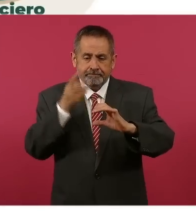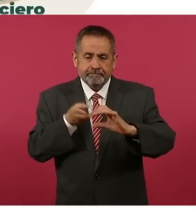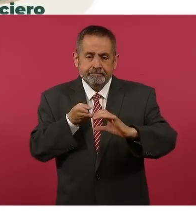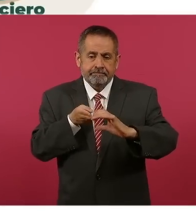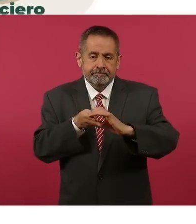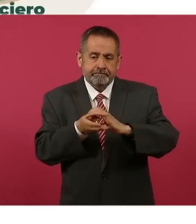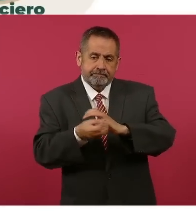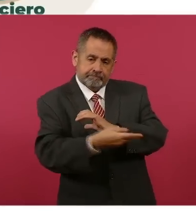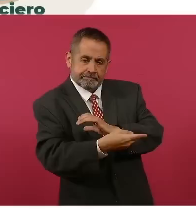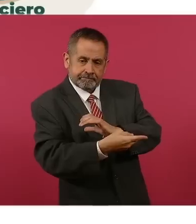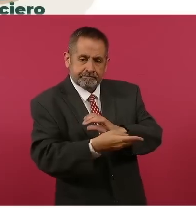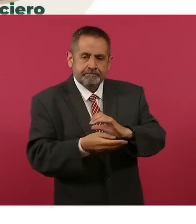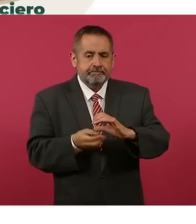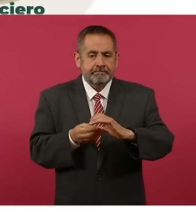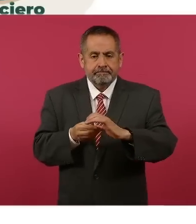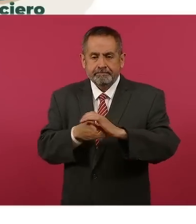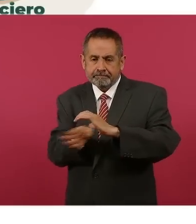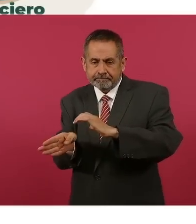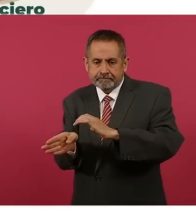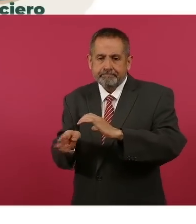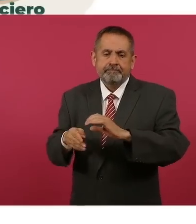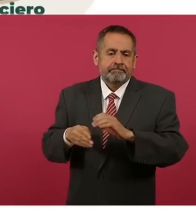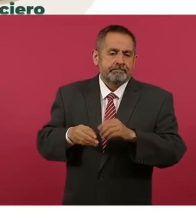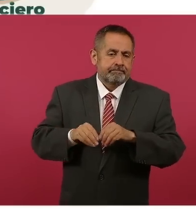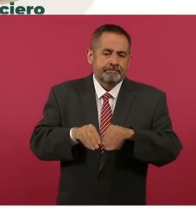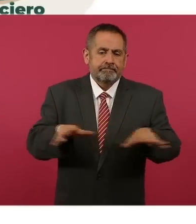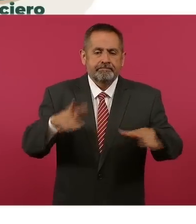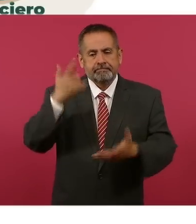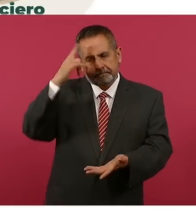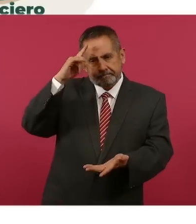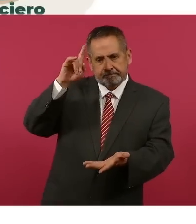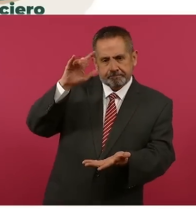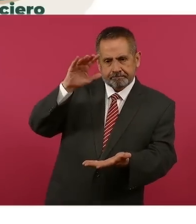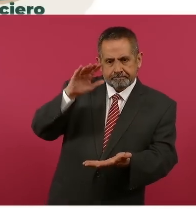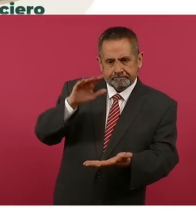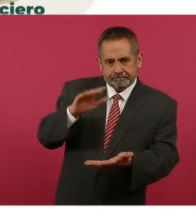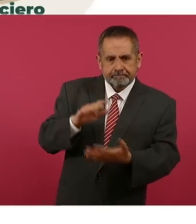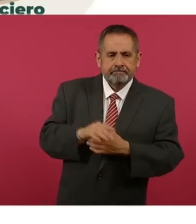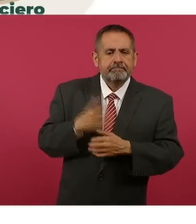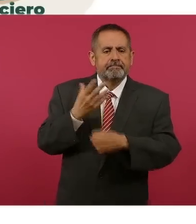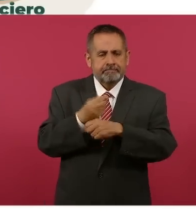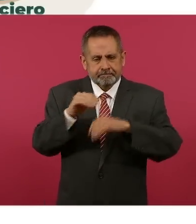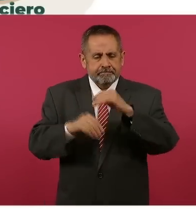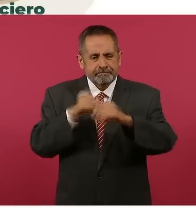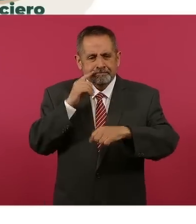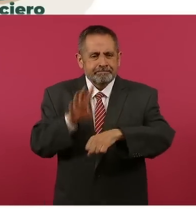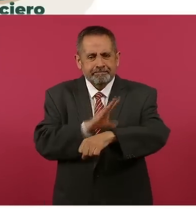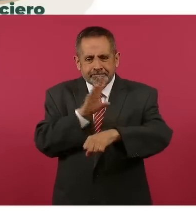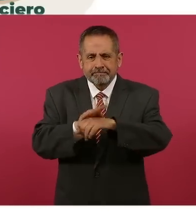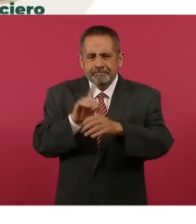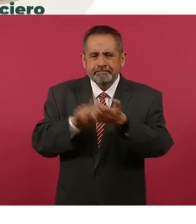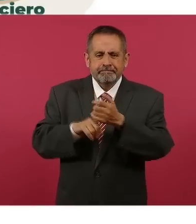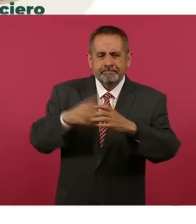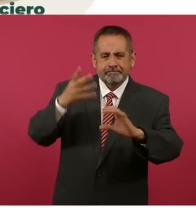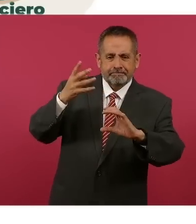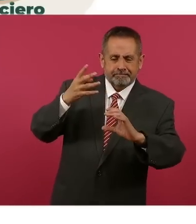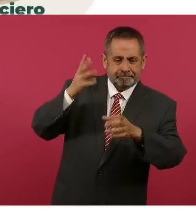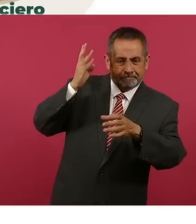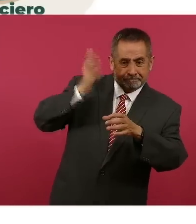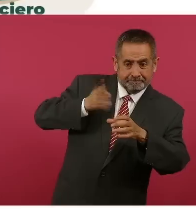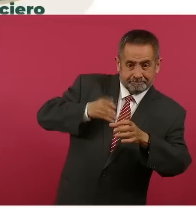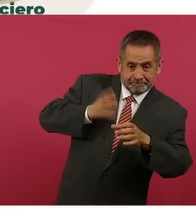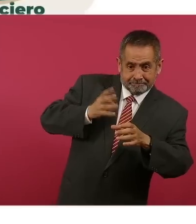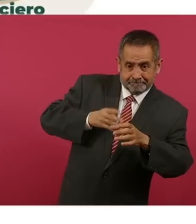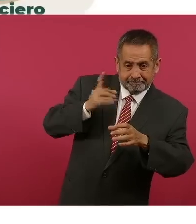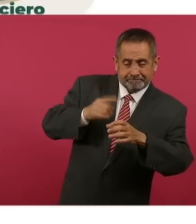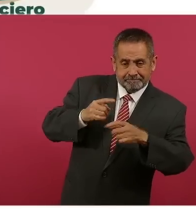el tercer túnel es lo que llamamos el equipamiento electromecánico, que es donde captará todo el agua y de ahí se derivará hacia